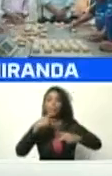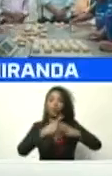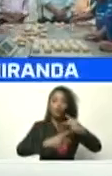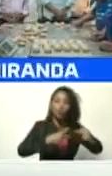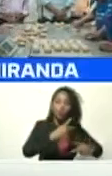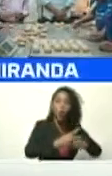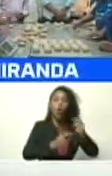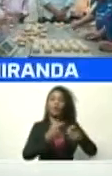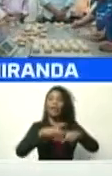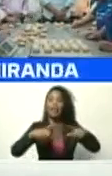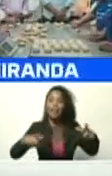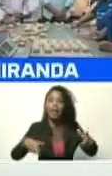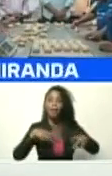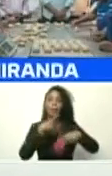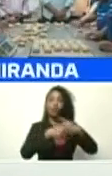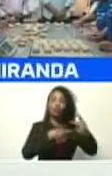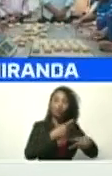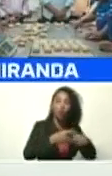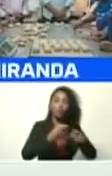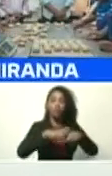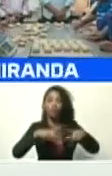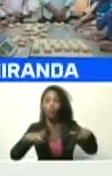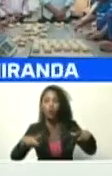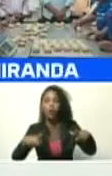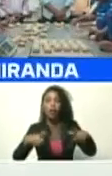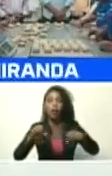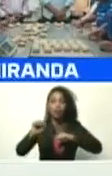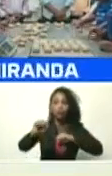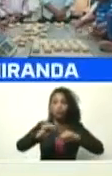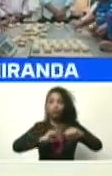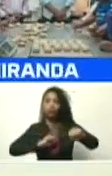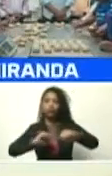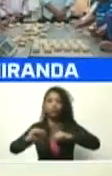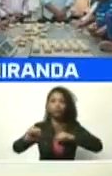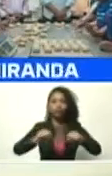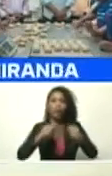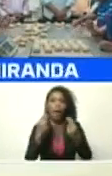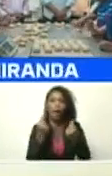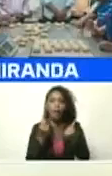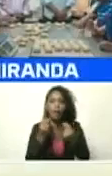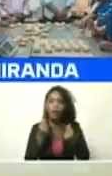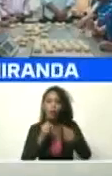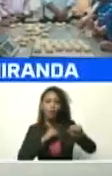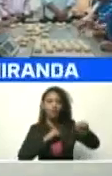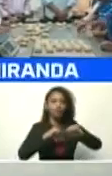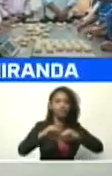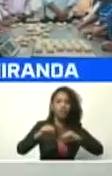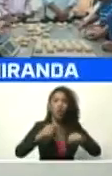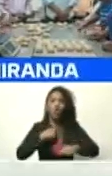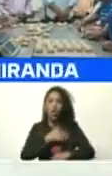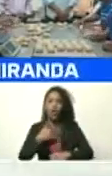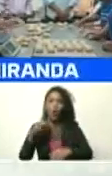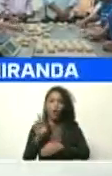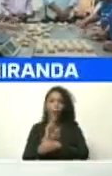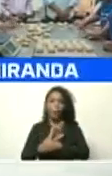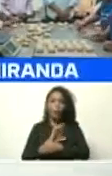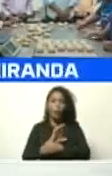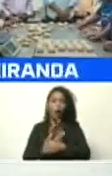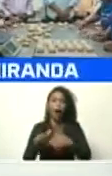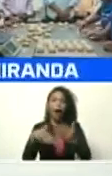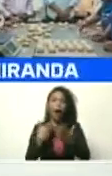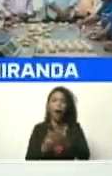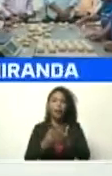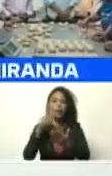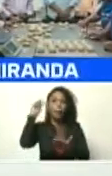crecer, producir, que se mueva el financiamiento, como se está moviendo. Yo quiero ir rápidamente a Miranda,